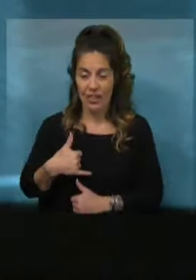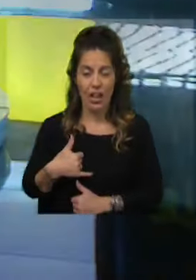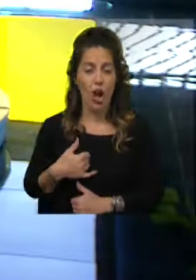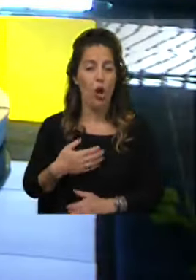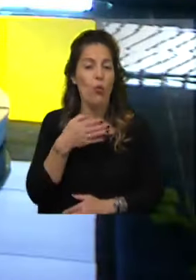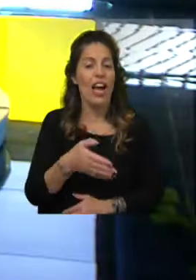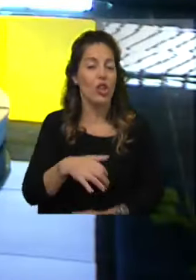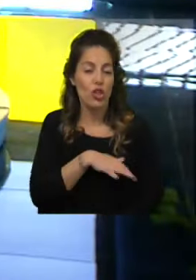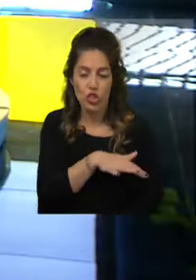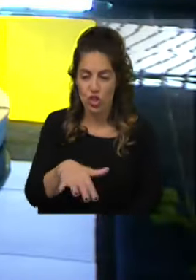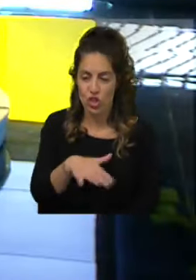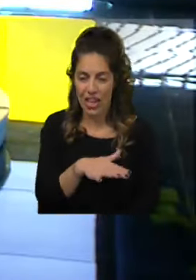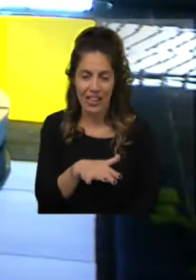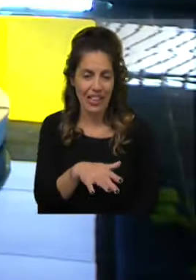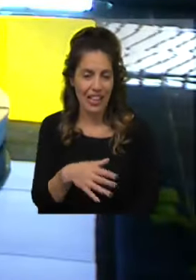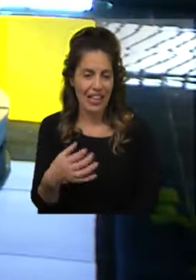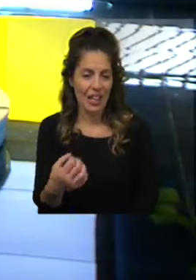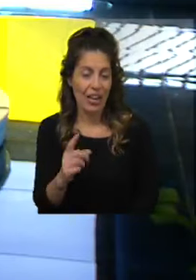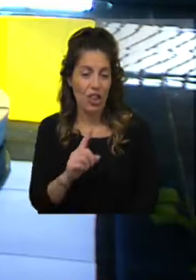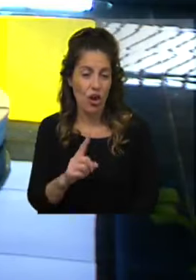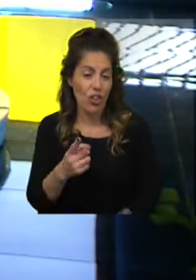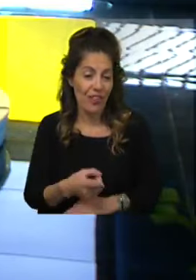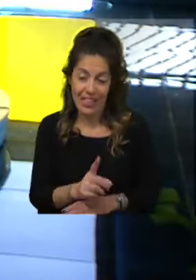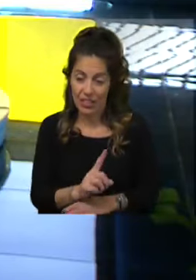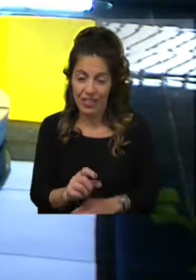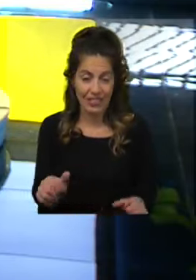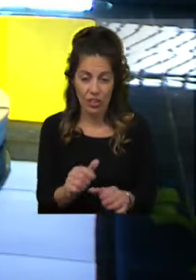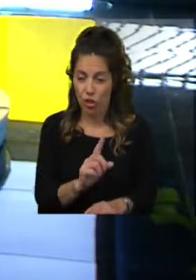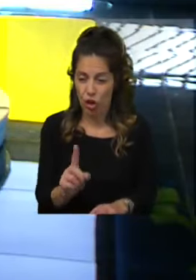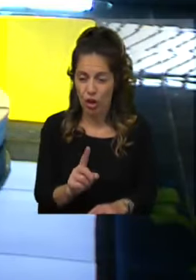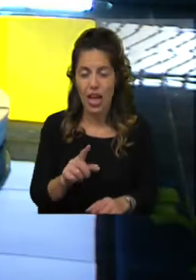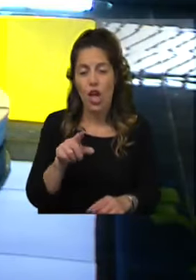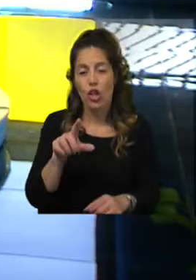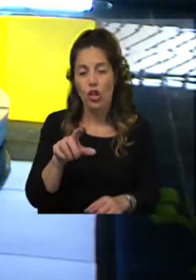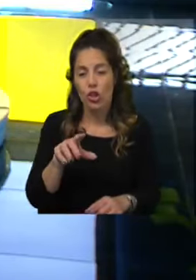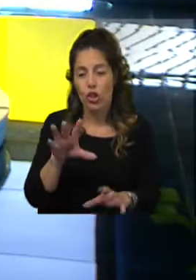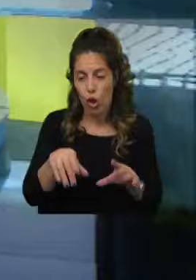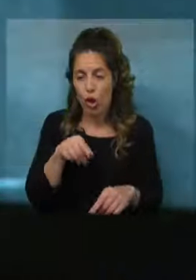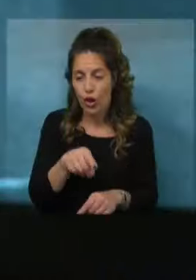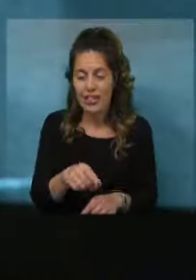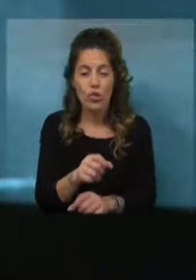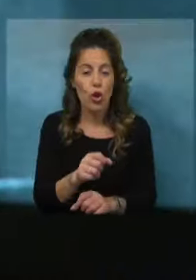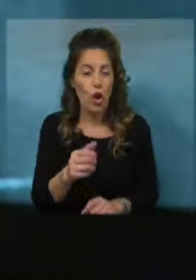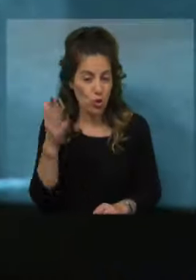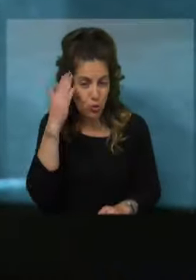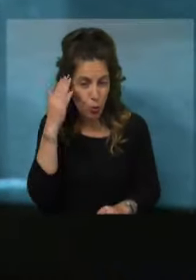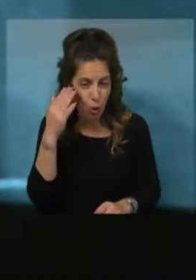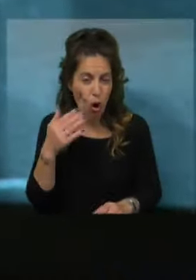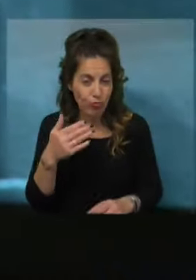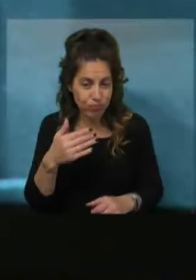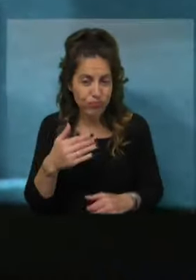que realmente no lo no lo debería haber sido y que después todo es lo supo digamos llevar y y